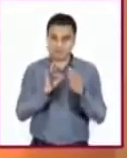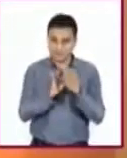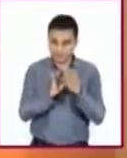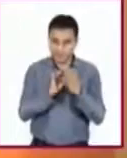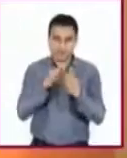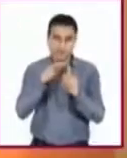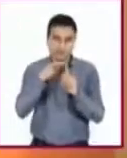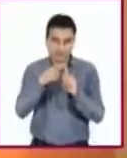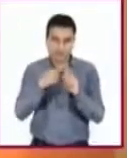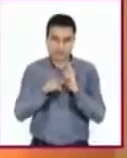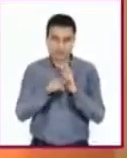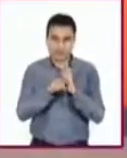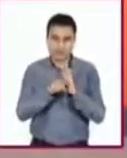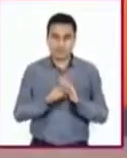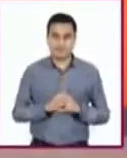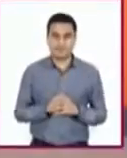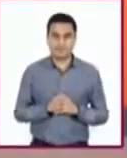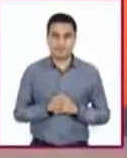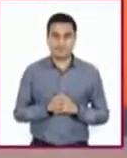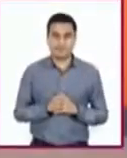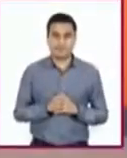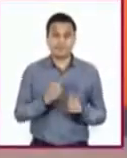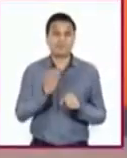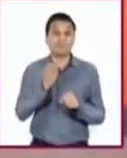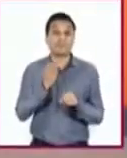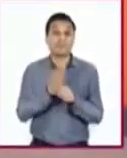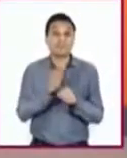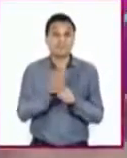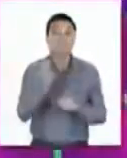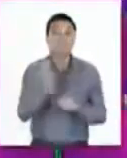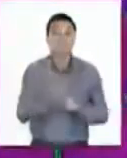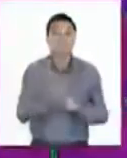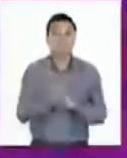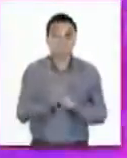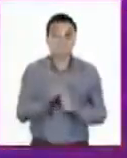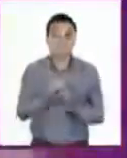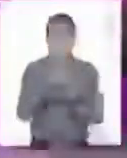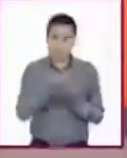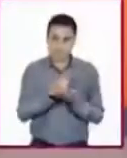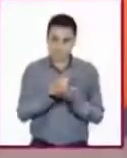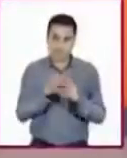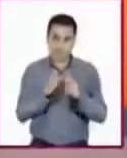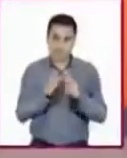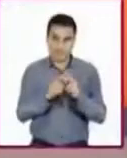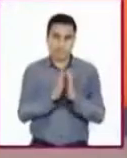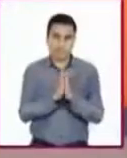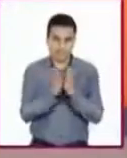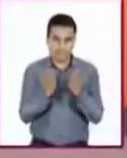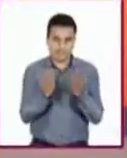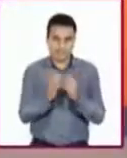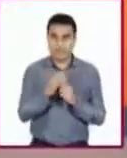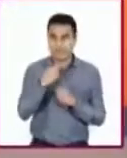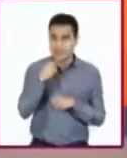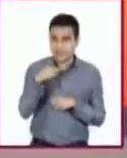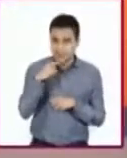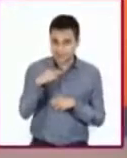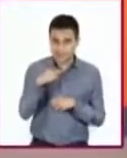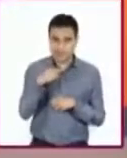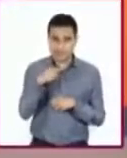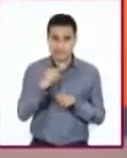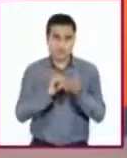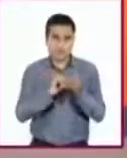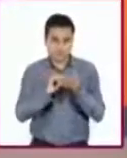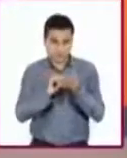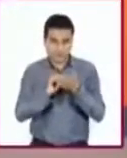y negativos. Para esta sesión van a necesitar su cuaderno de matemáticas, lápiz, goma y